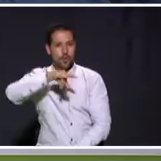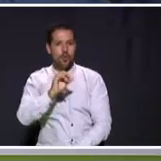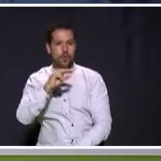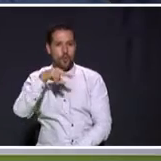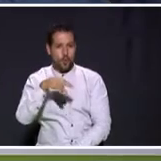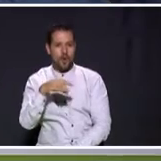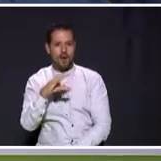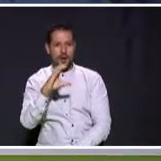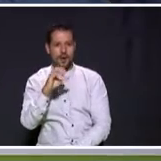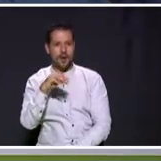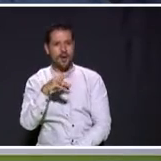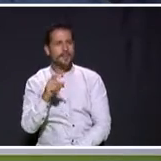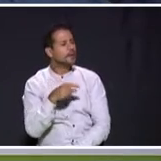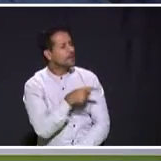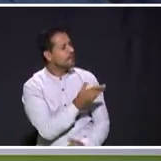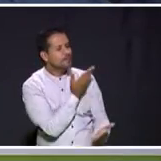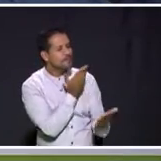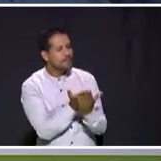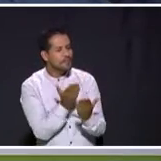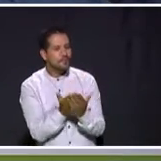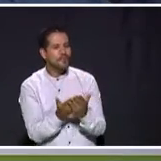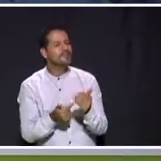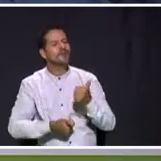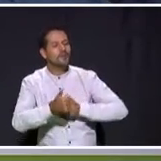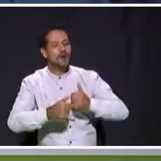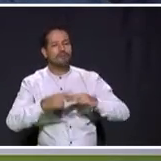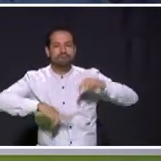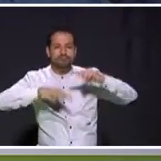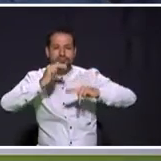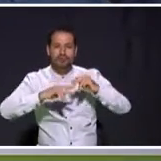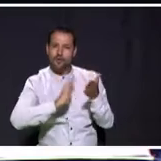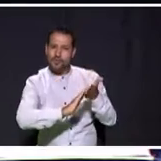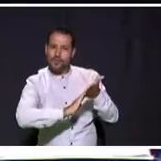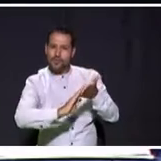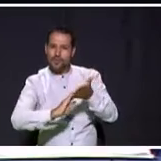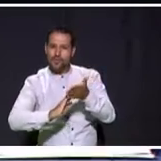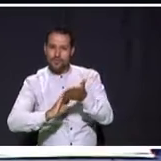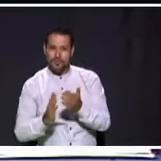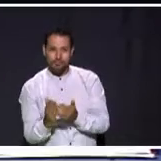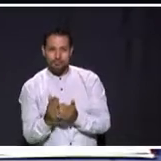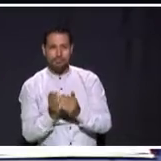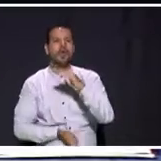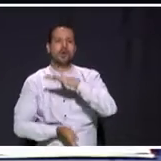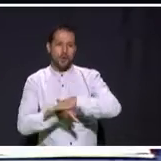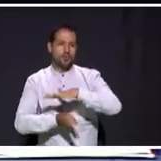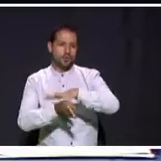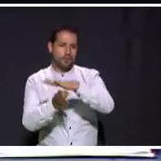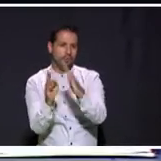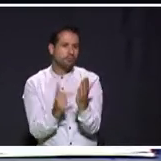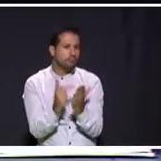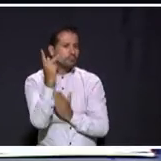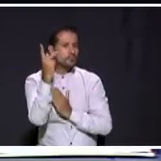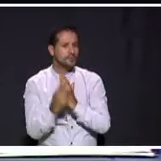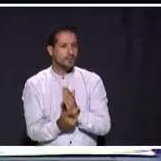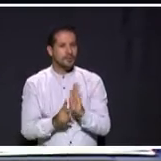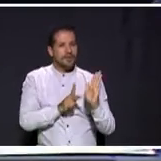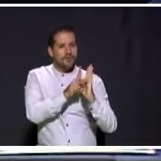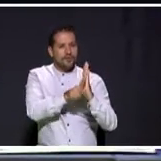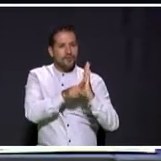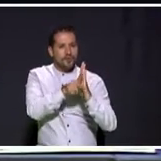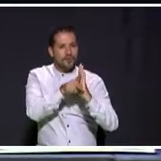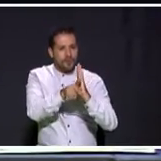primera pregunta cuál es su propuesta puntual de infraestructura para el departamento vamos a continuar con el proyecto que se conoce como ferrocarril de antioquia